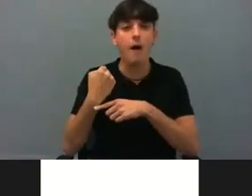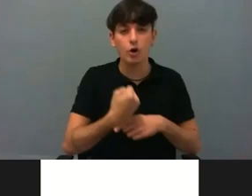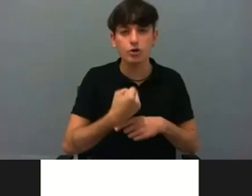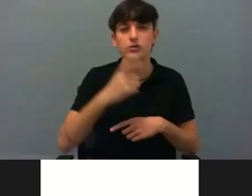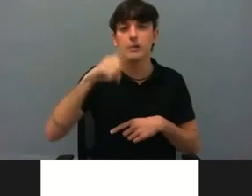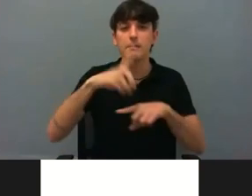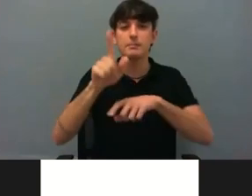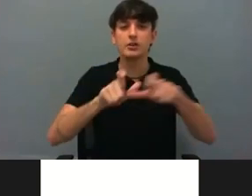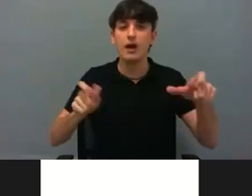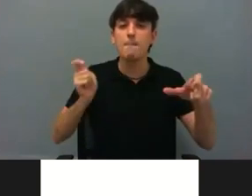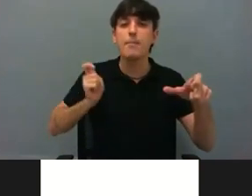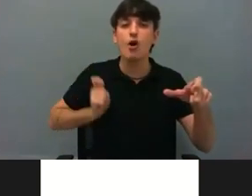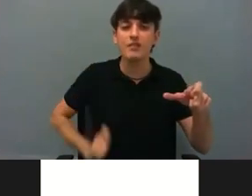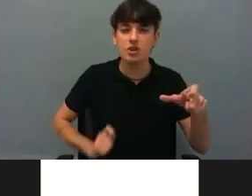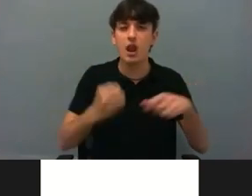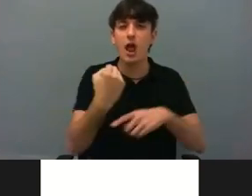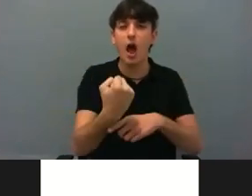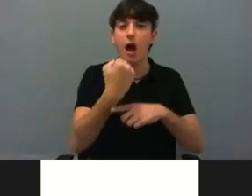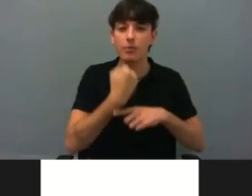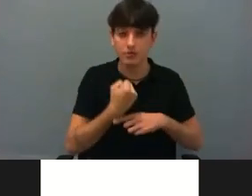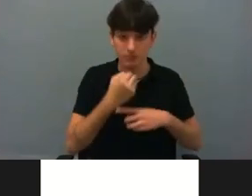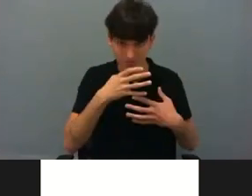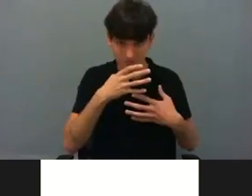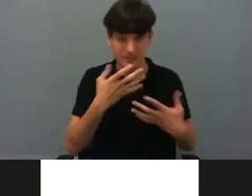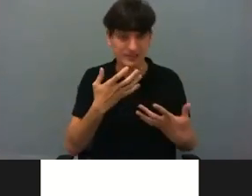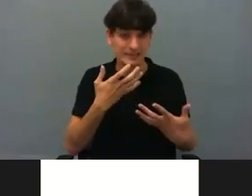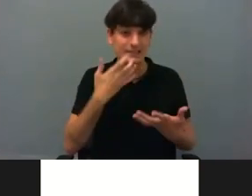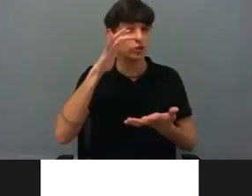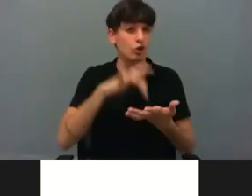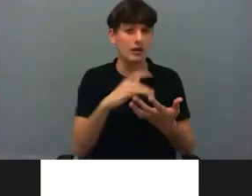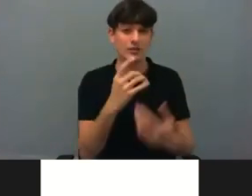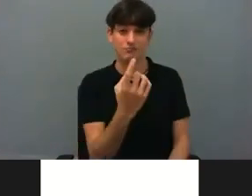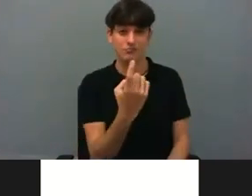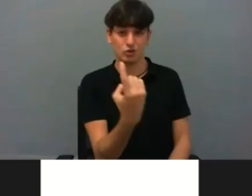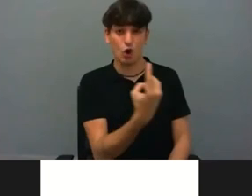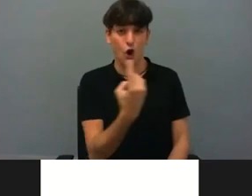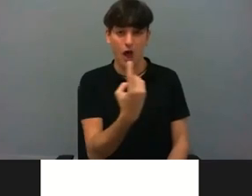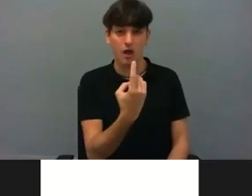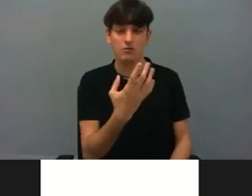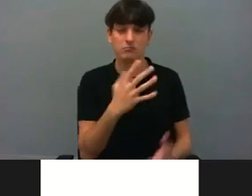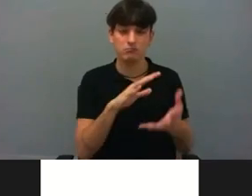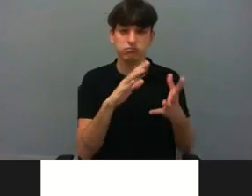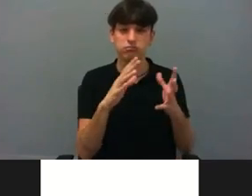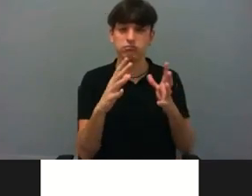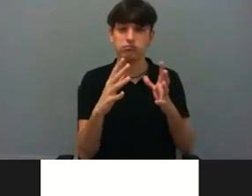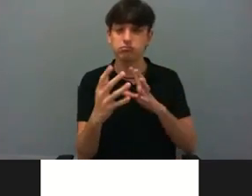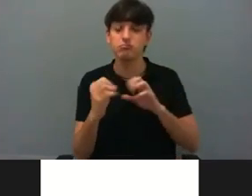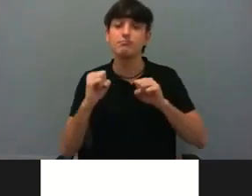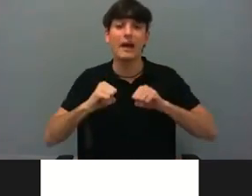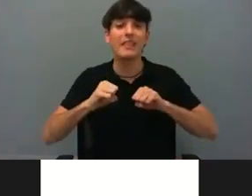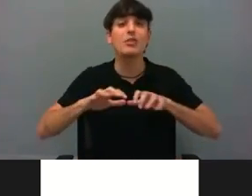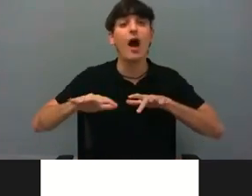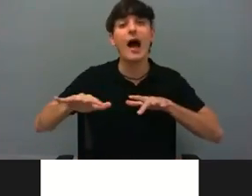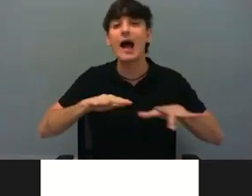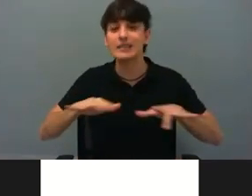momento en el que estás sola, en ese momento de envejecimiento activo, de haber hecho cosas, de sentirte